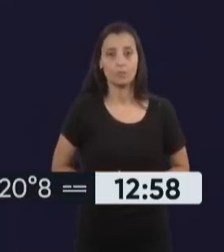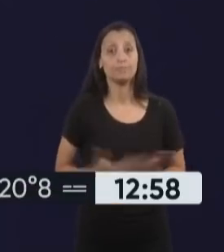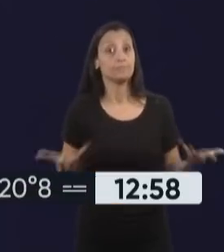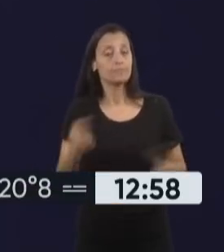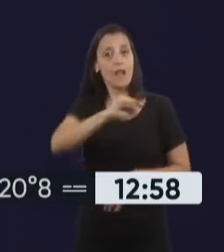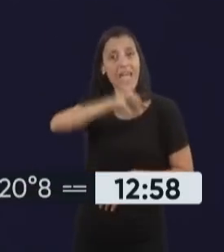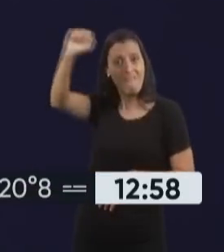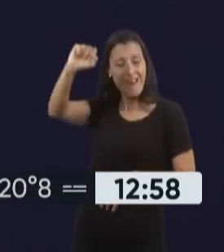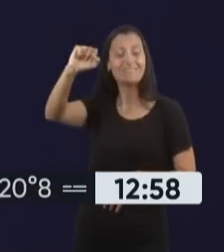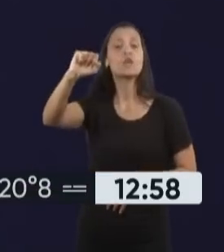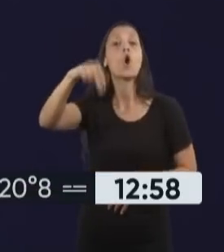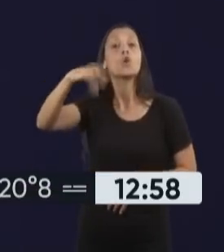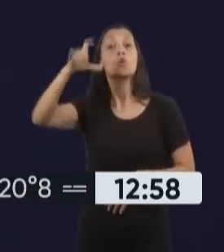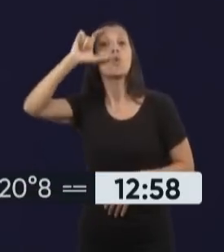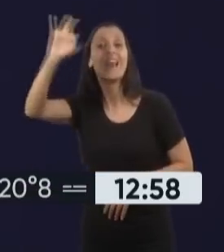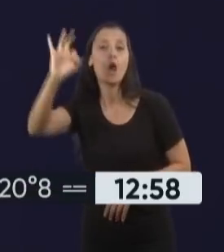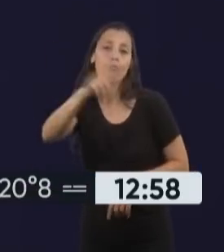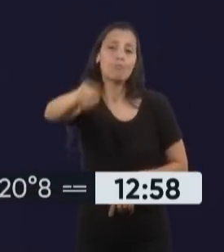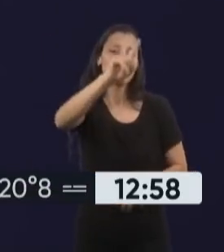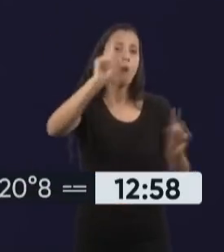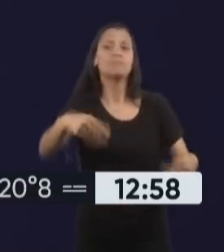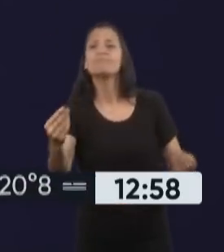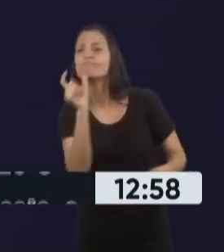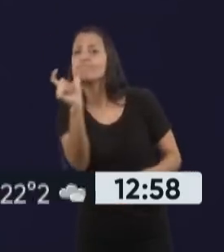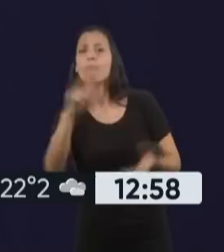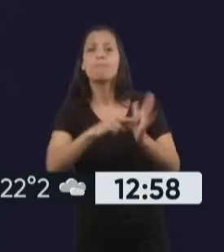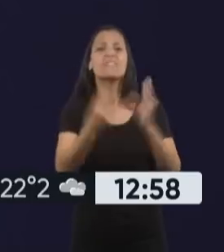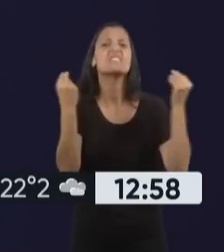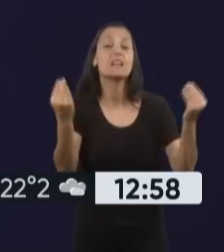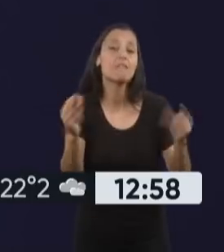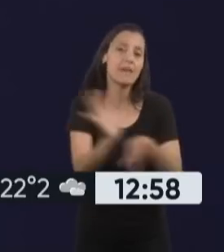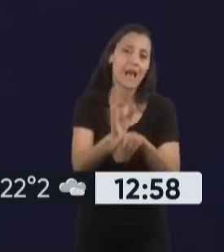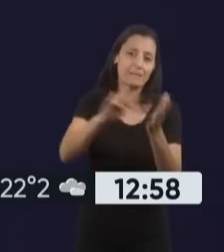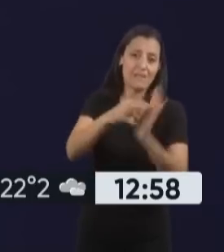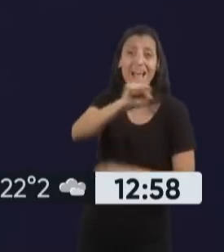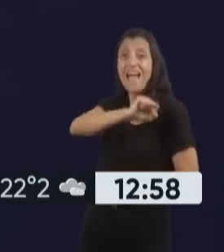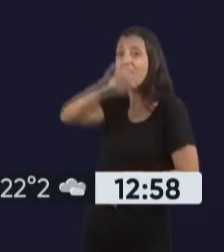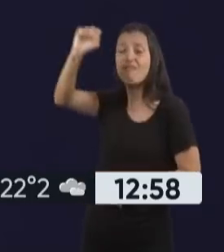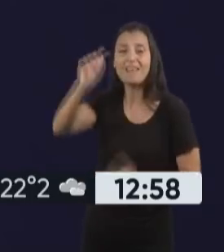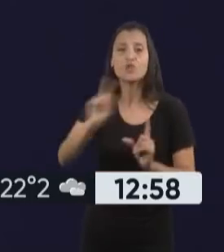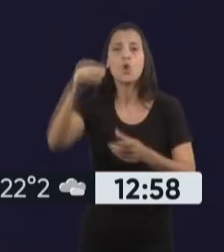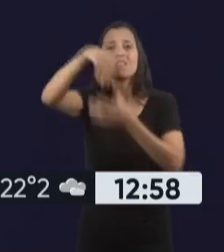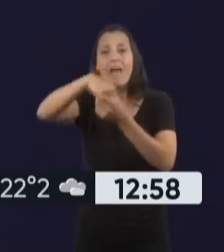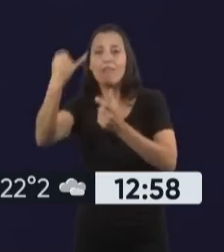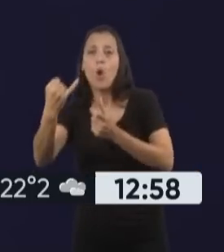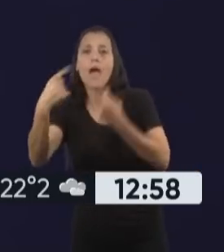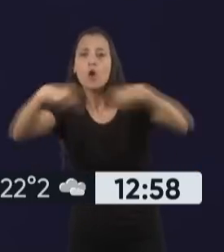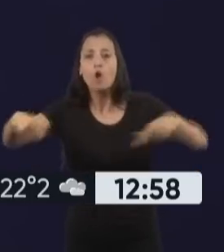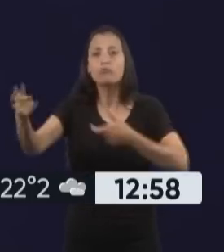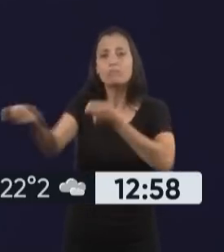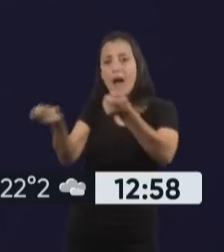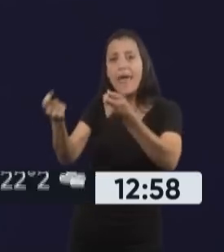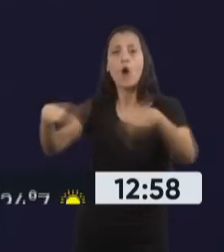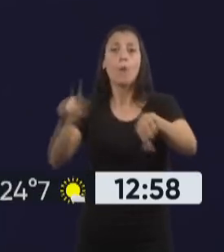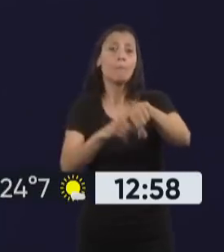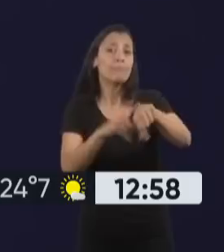La inflación núcleo, que es, para quienes no lo saben todavía, aquella inflación que excluye componentes regulados y estacionales